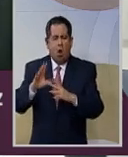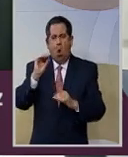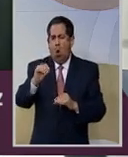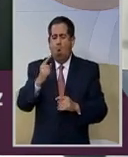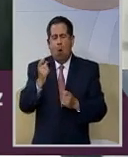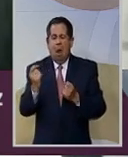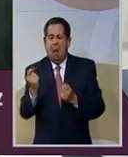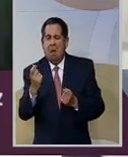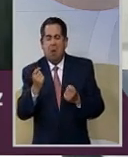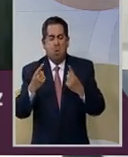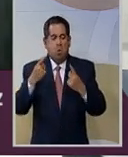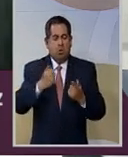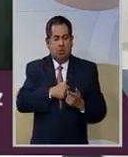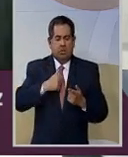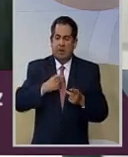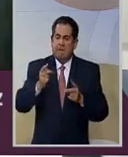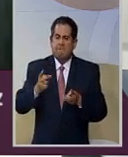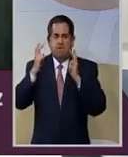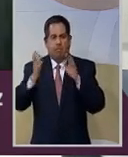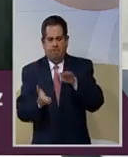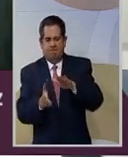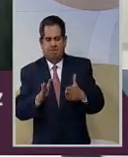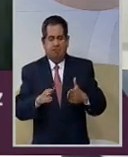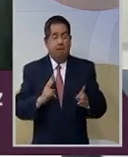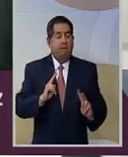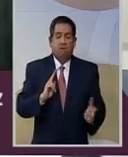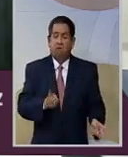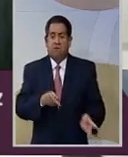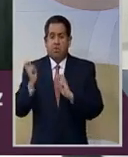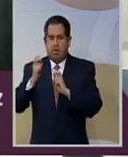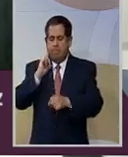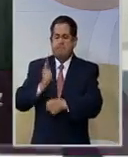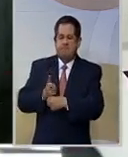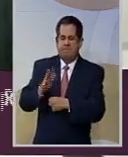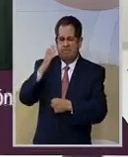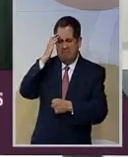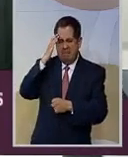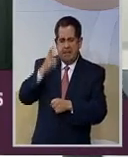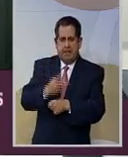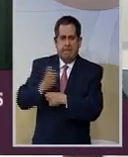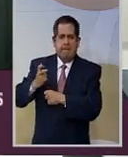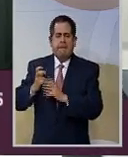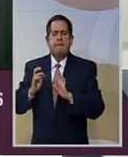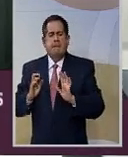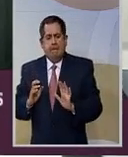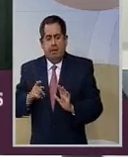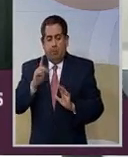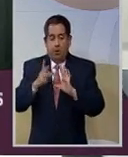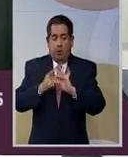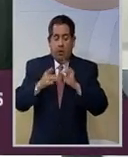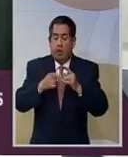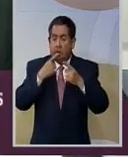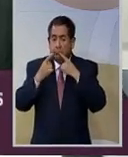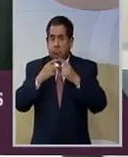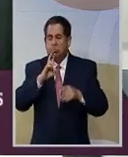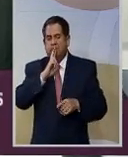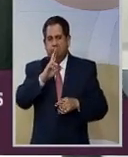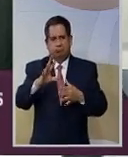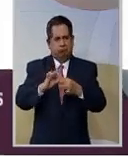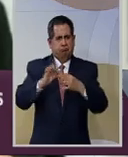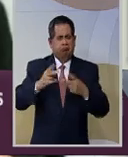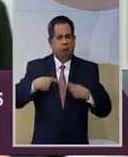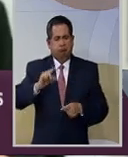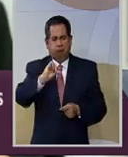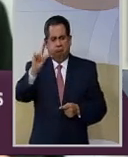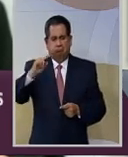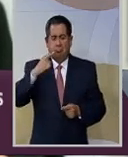lamentables hurtos de los paquetes electorales que están perfectamente identificados, que además hemos reportado a las autoridades